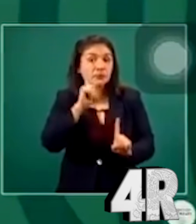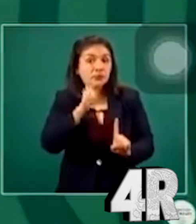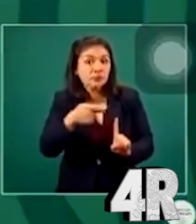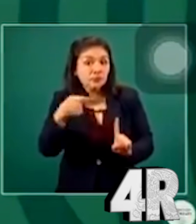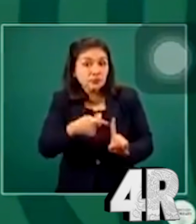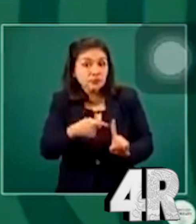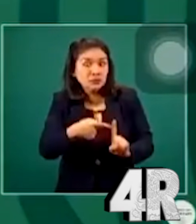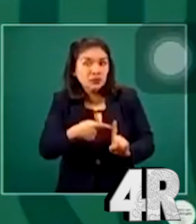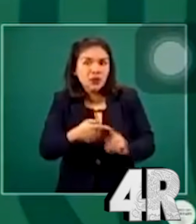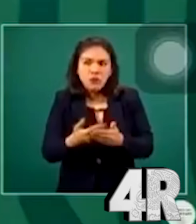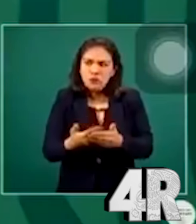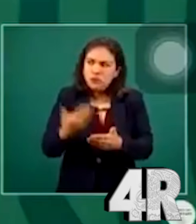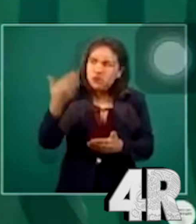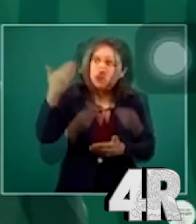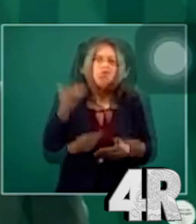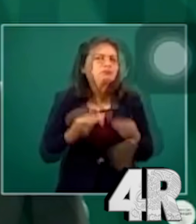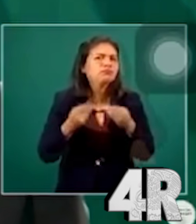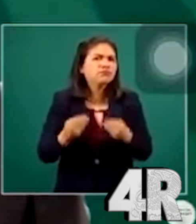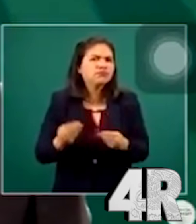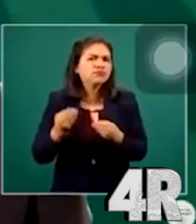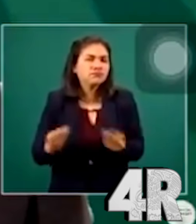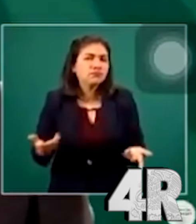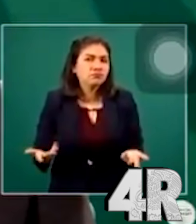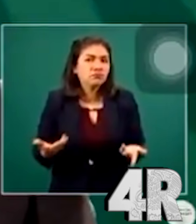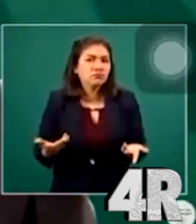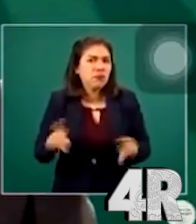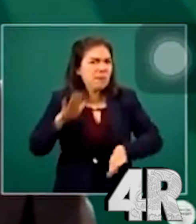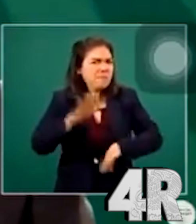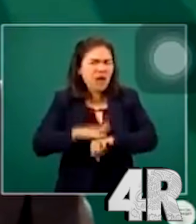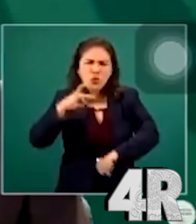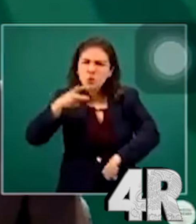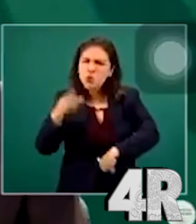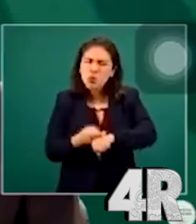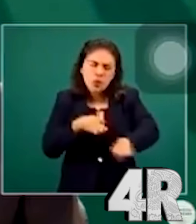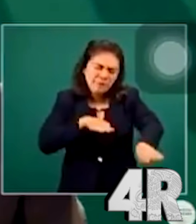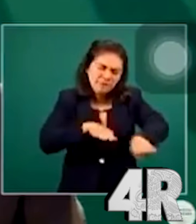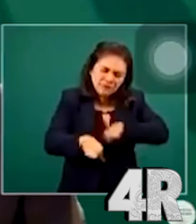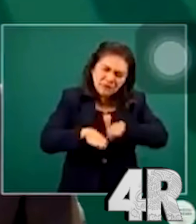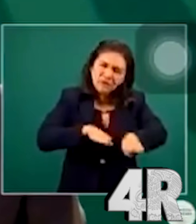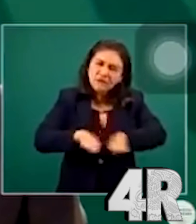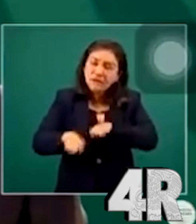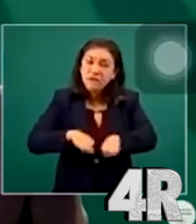estado trabajando bastante, muy intenso,